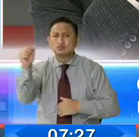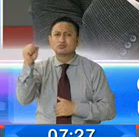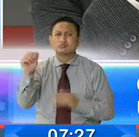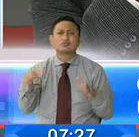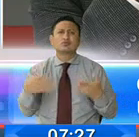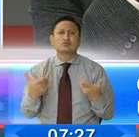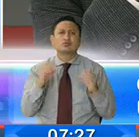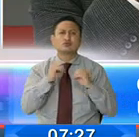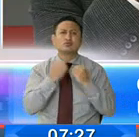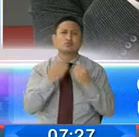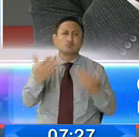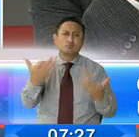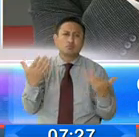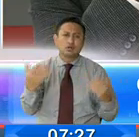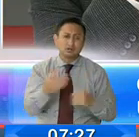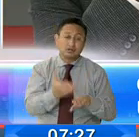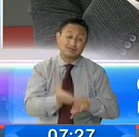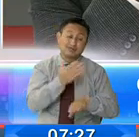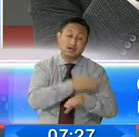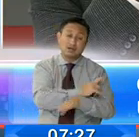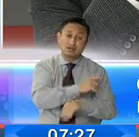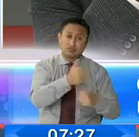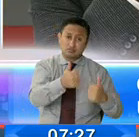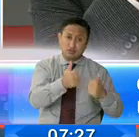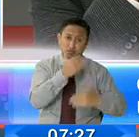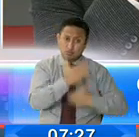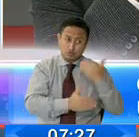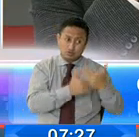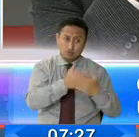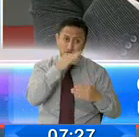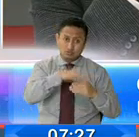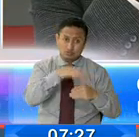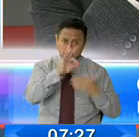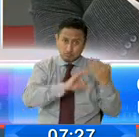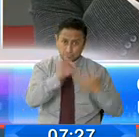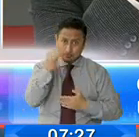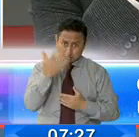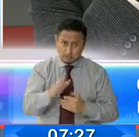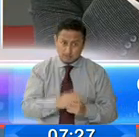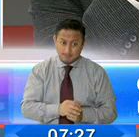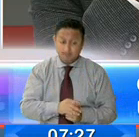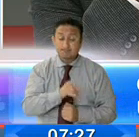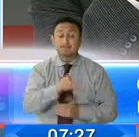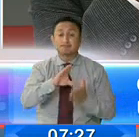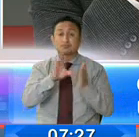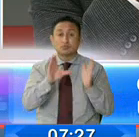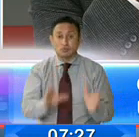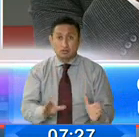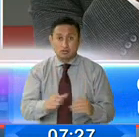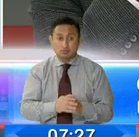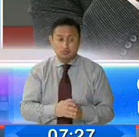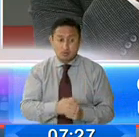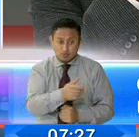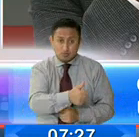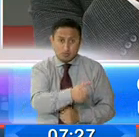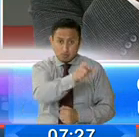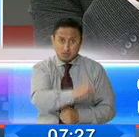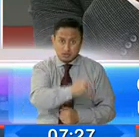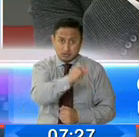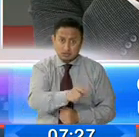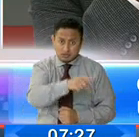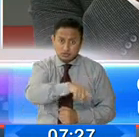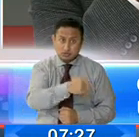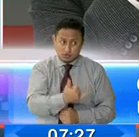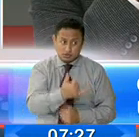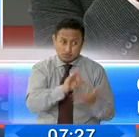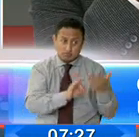las organizaciones políticas que hicieron a tiempo su proceso y se calificaron. Los derechos de los ciudadanos, de los mismos ciudadanos que están